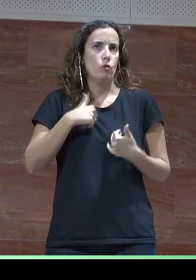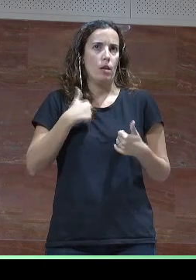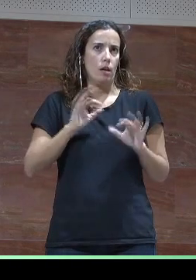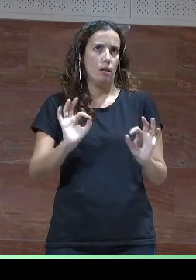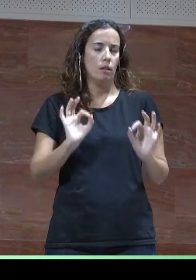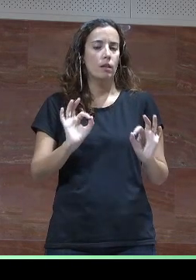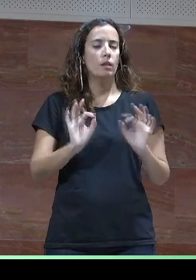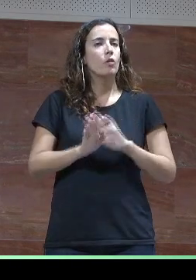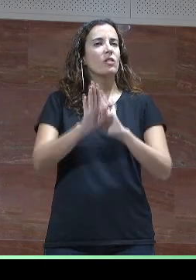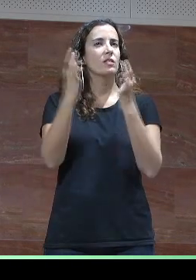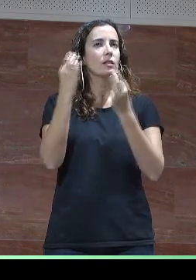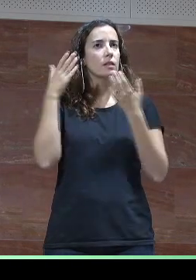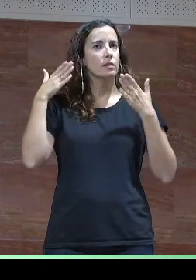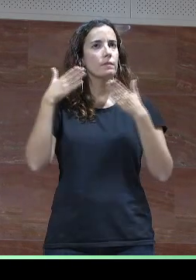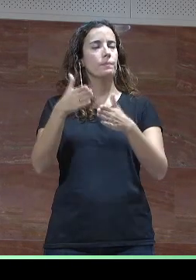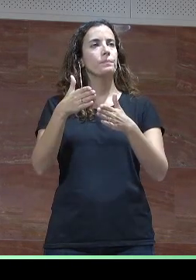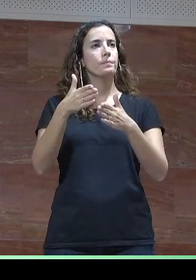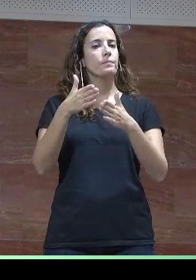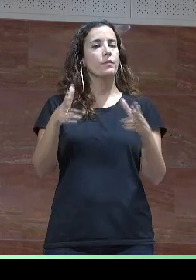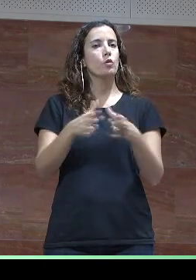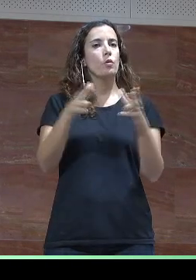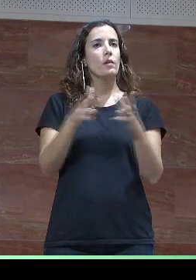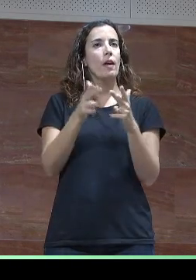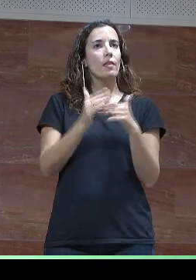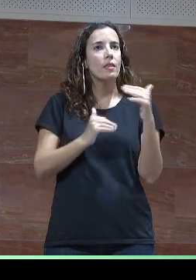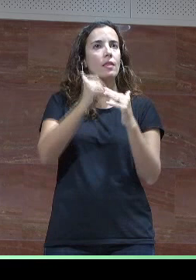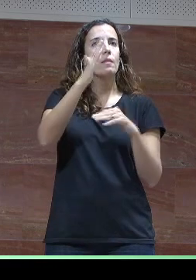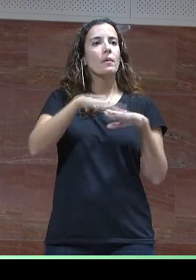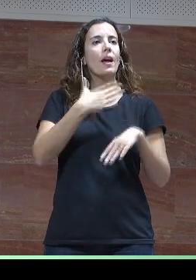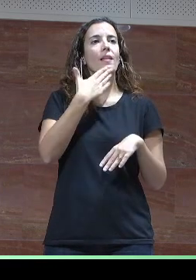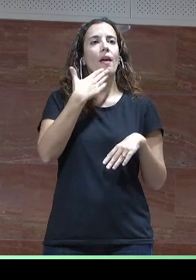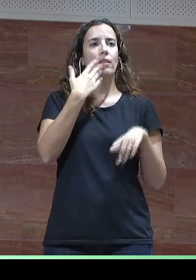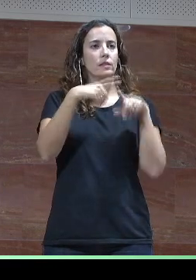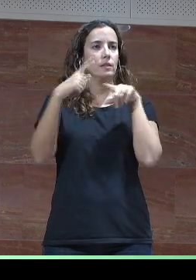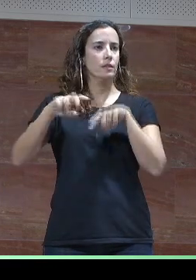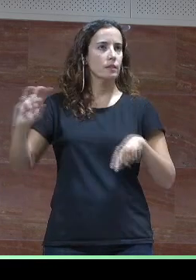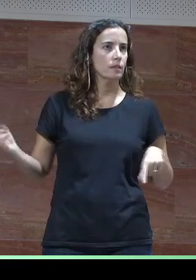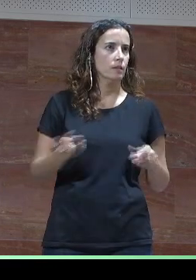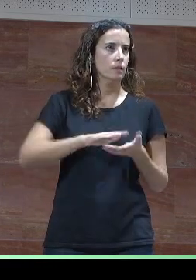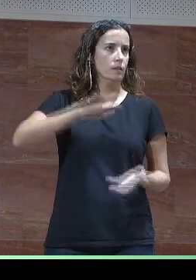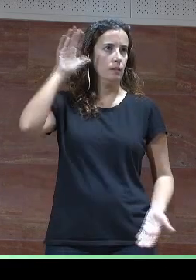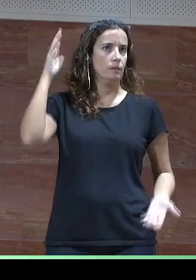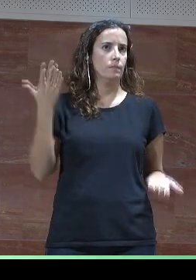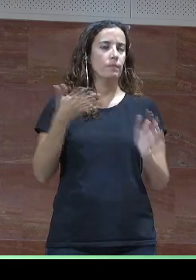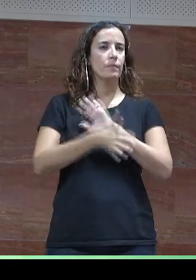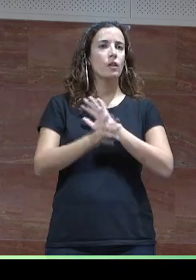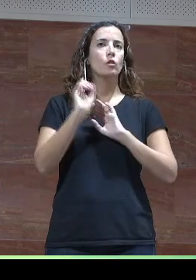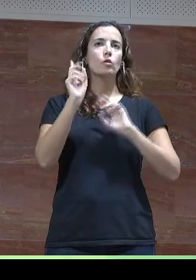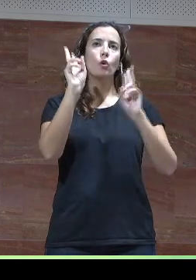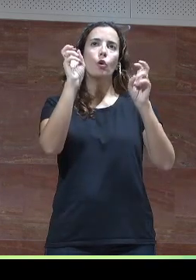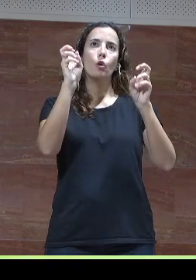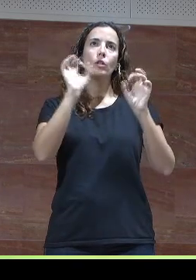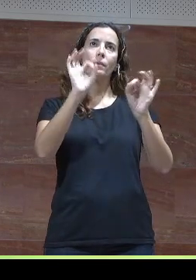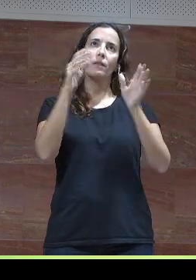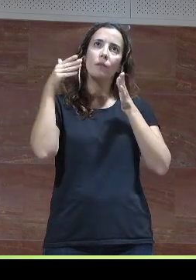bastante, es en construir una sociedad para todas las edades. El que no sea un tema solo específico para